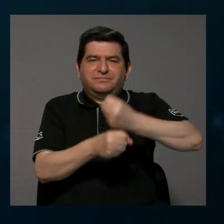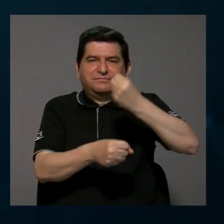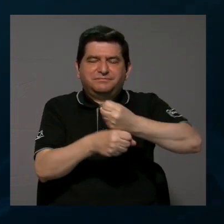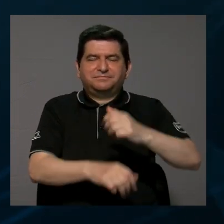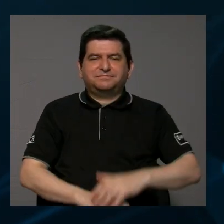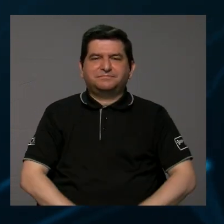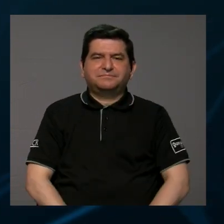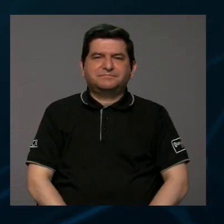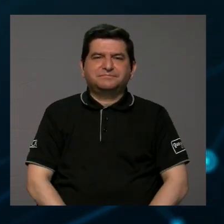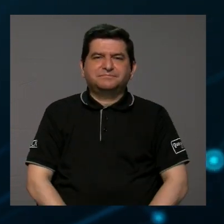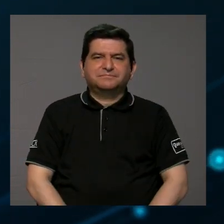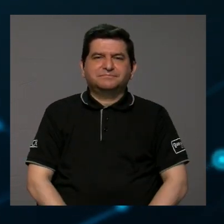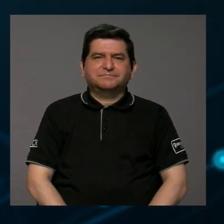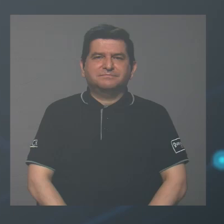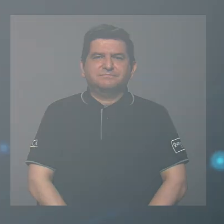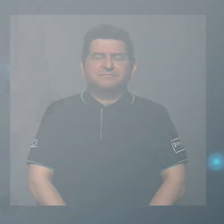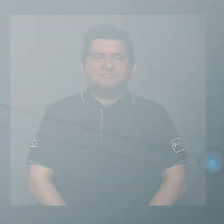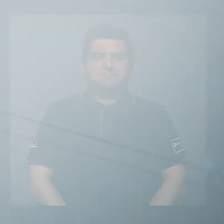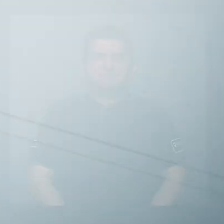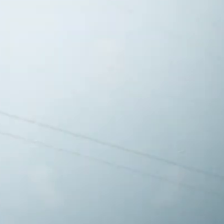desempleo.